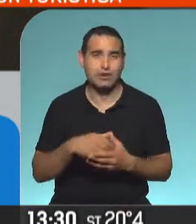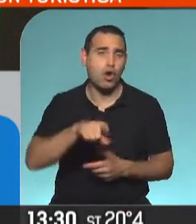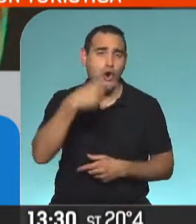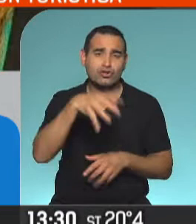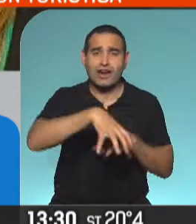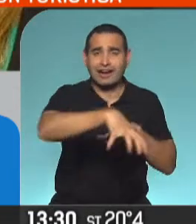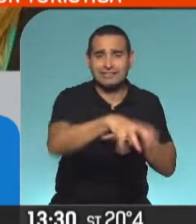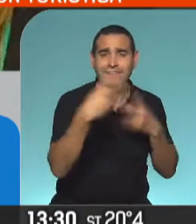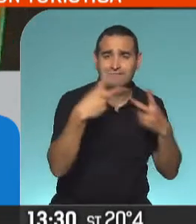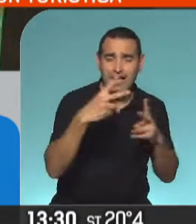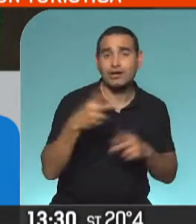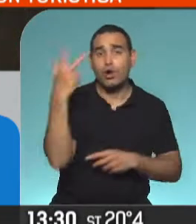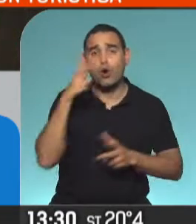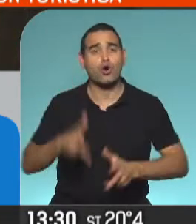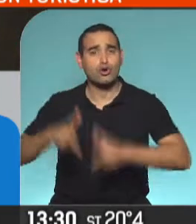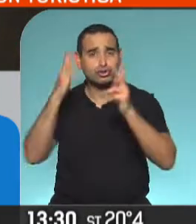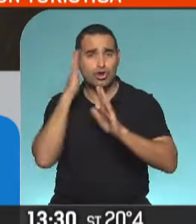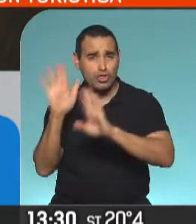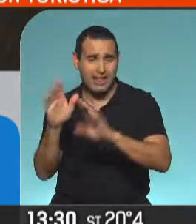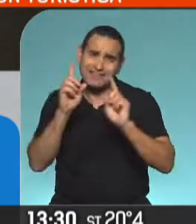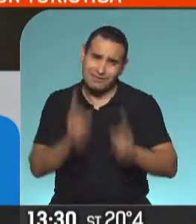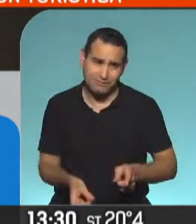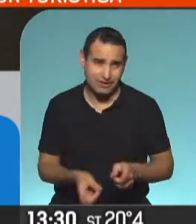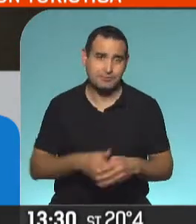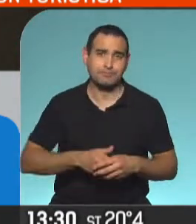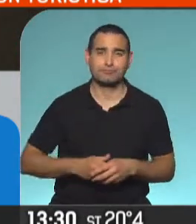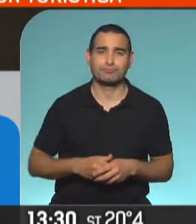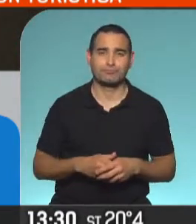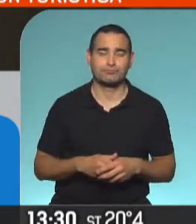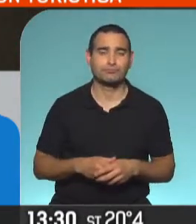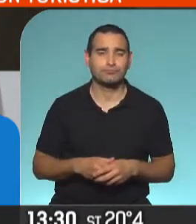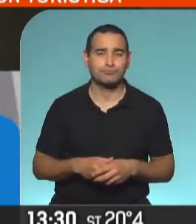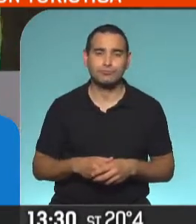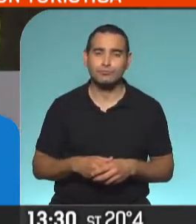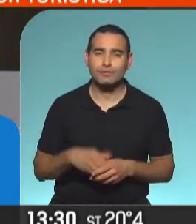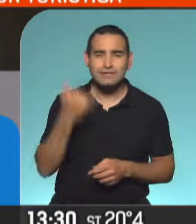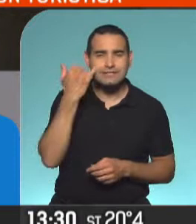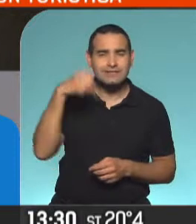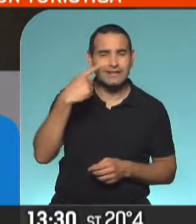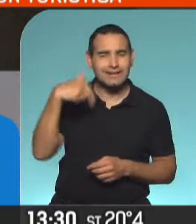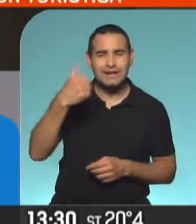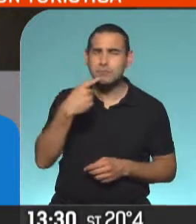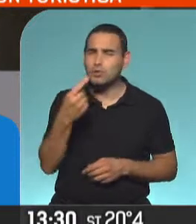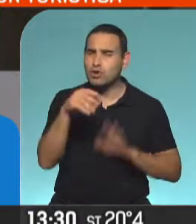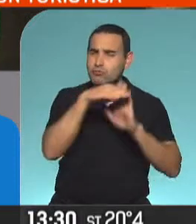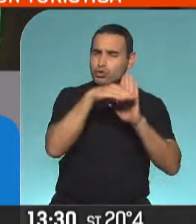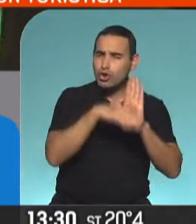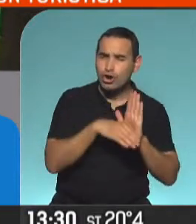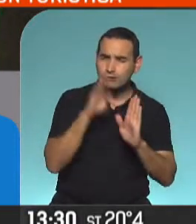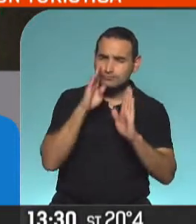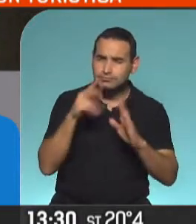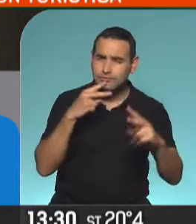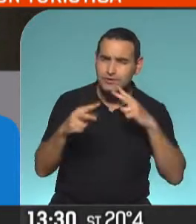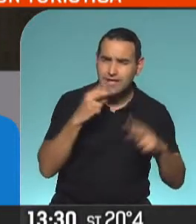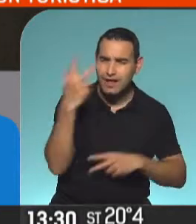viaje, hotelería, es toda la cadena de valor del turismo. Yanina, ¿qué protocolos tienen elaborados para la gastronomía,